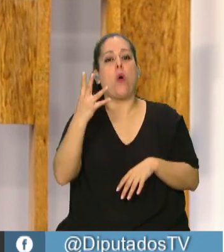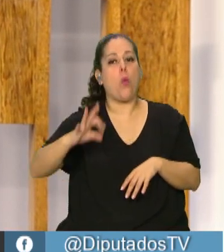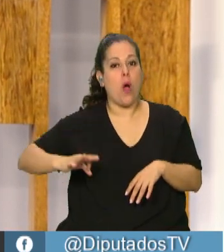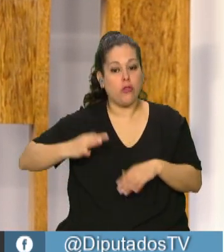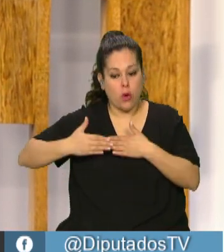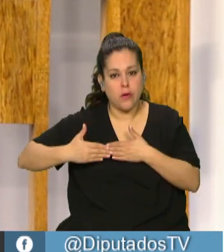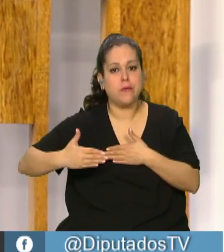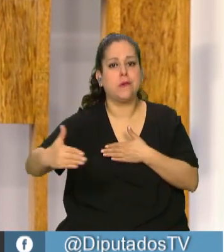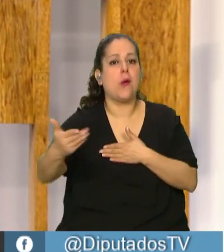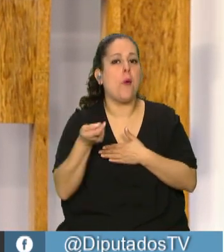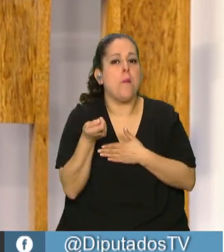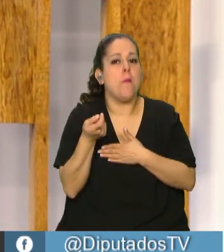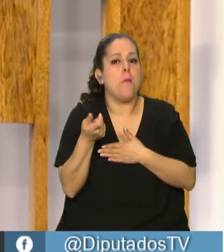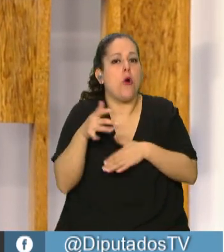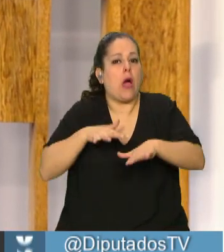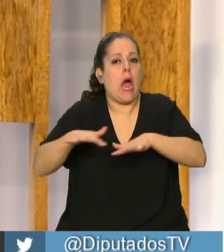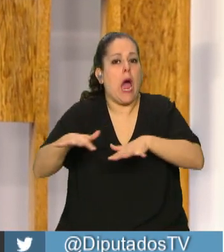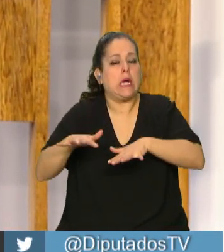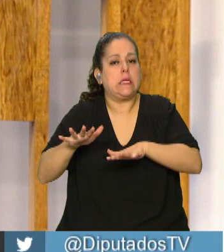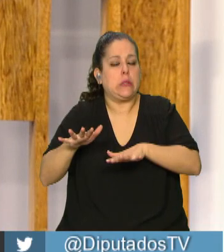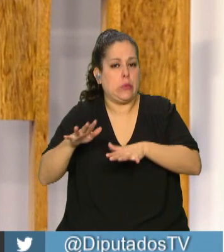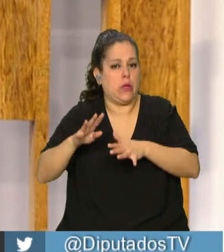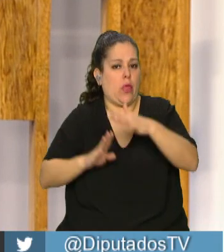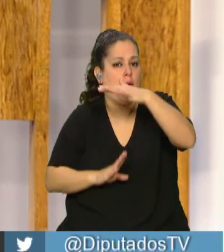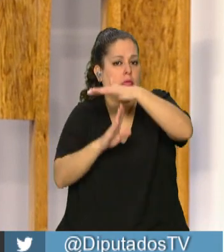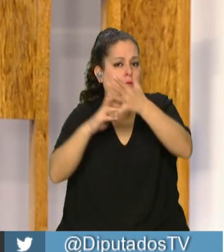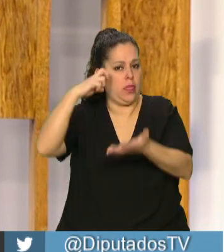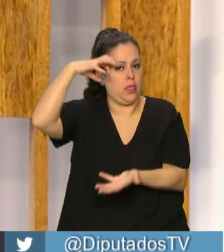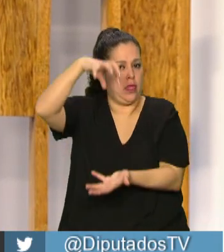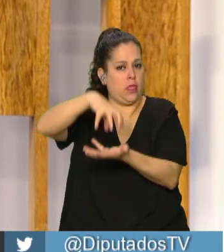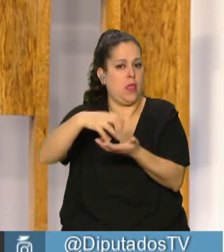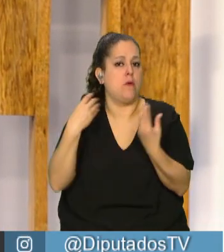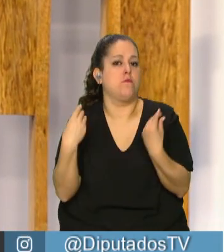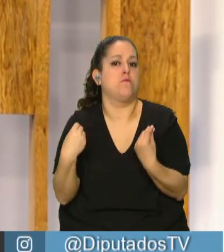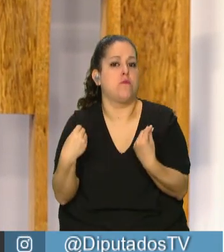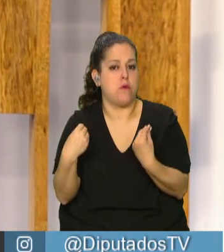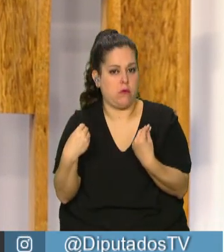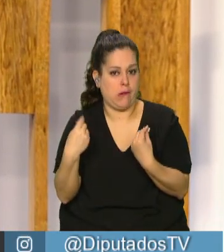parlamentaria, porque los diputados tienen que hacer campaña en